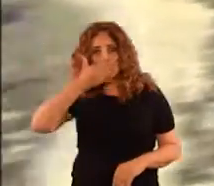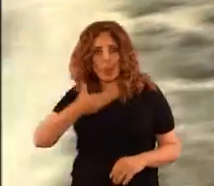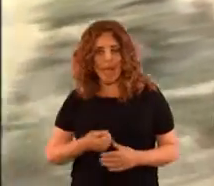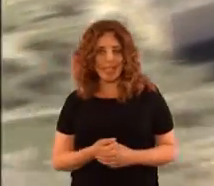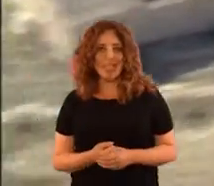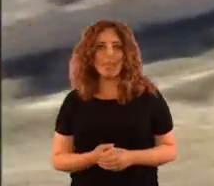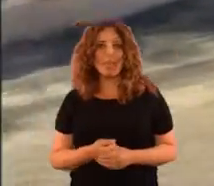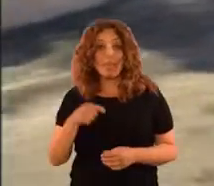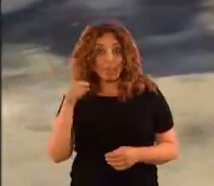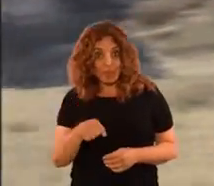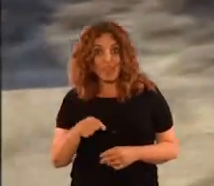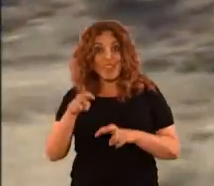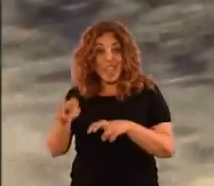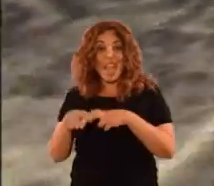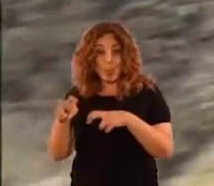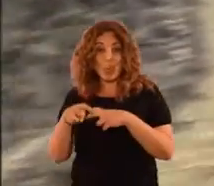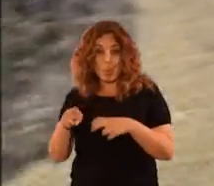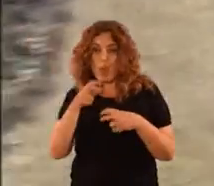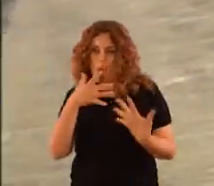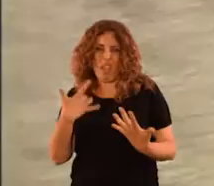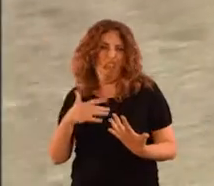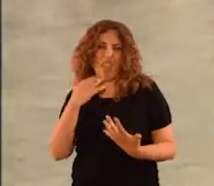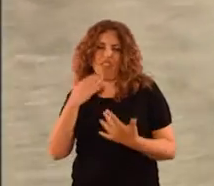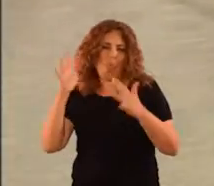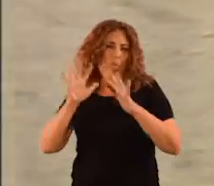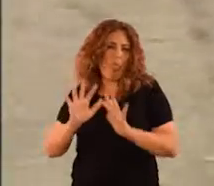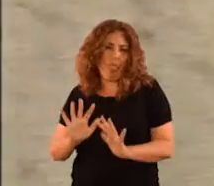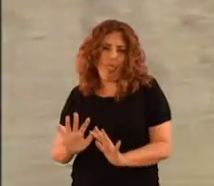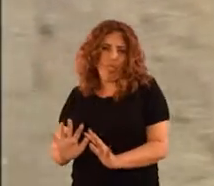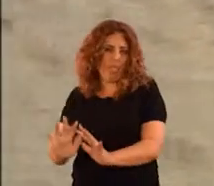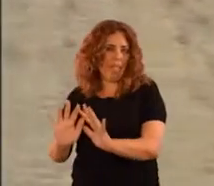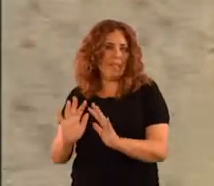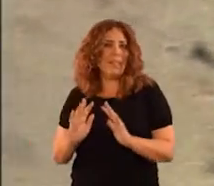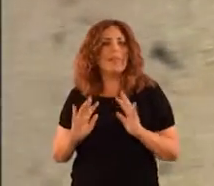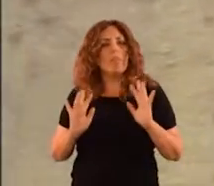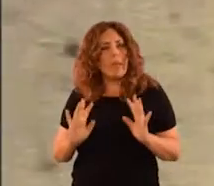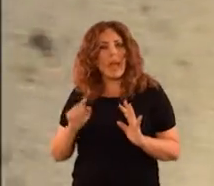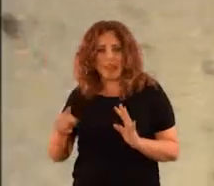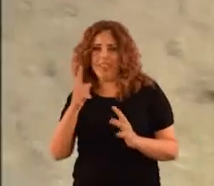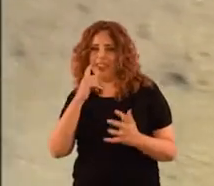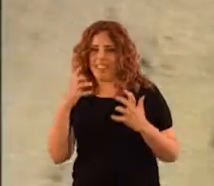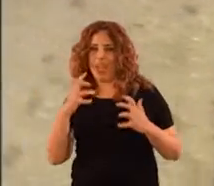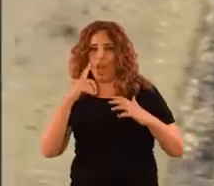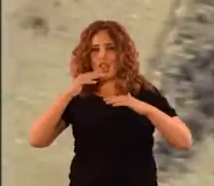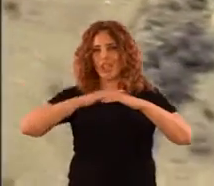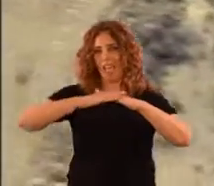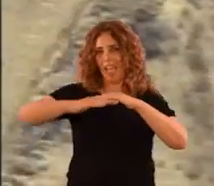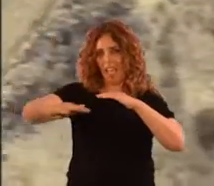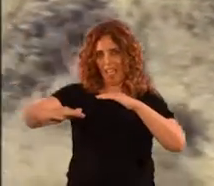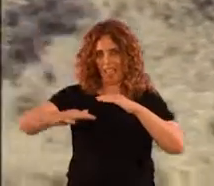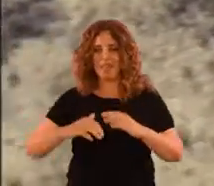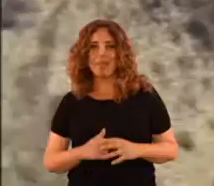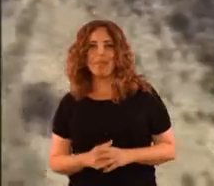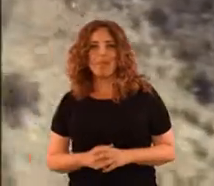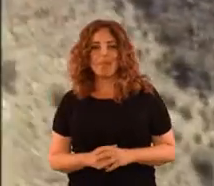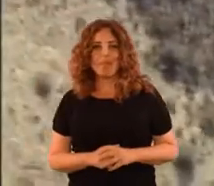Sorbas. Esta actividad agrícola, hoy prácticamente abandonada, ha dejado una marcada huella en el paisaje superficial